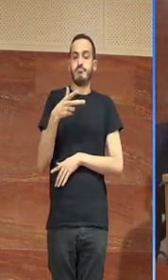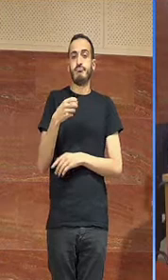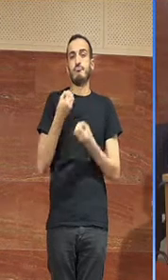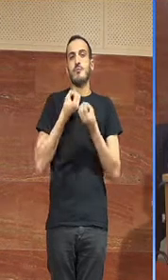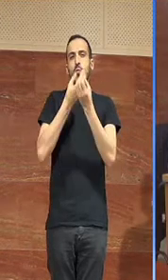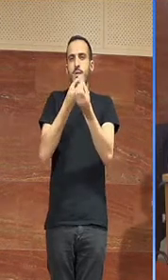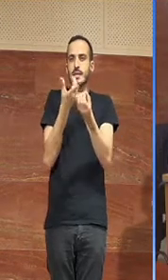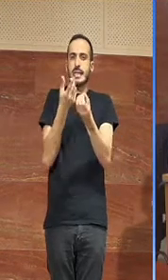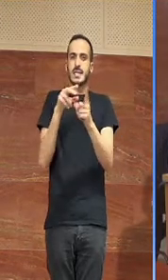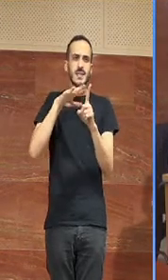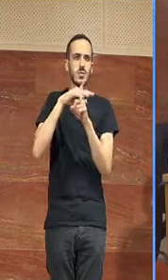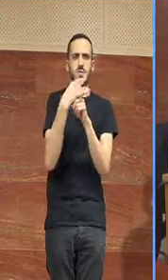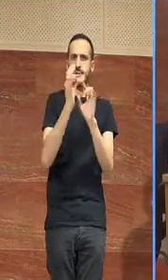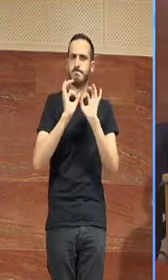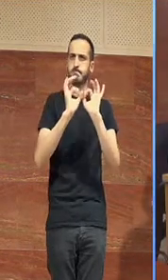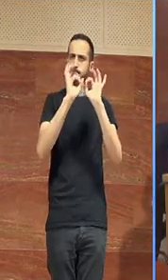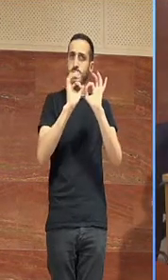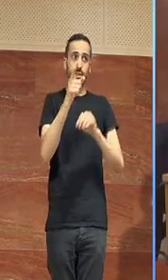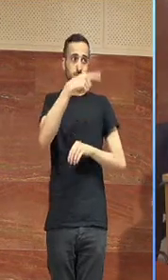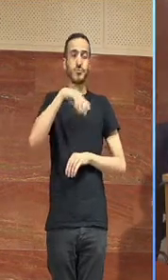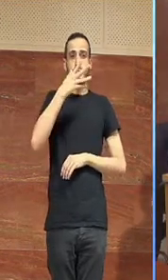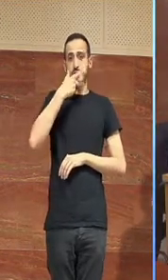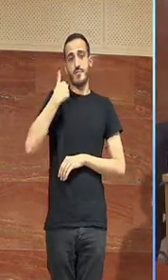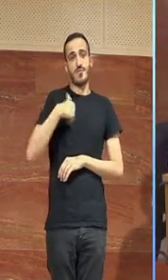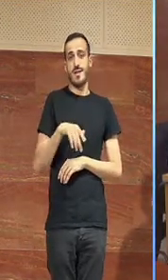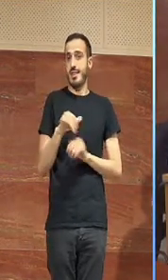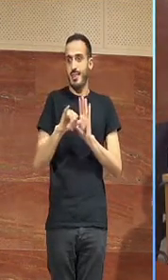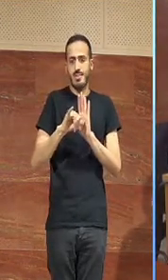casos concretos y cercanos para la mayoría de nosotros.